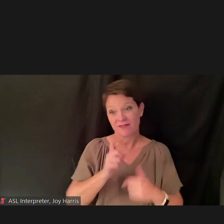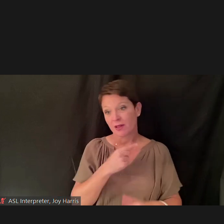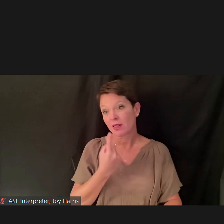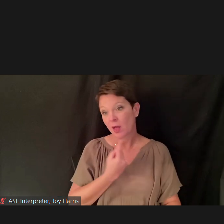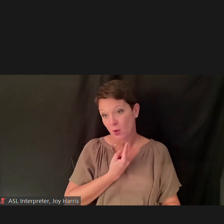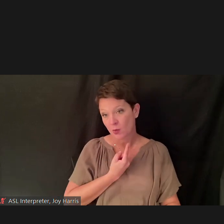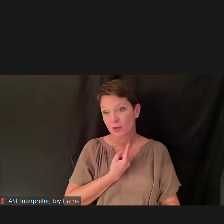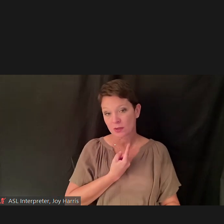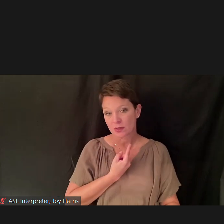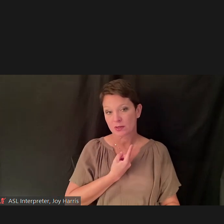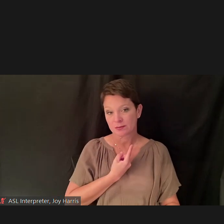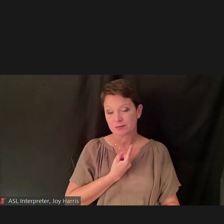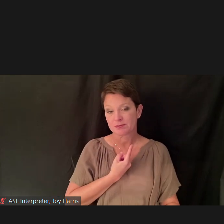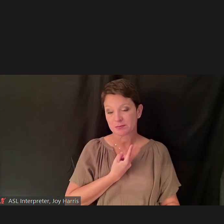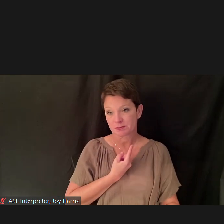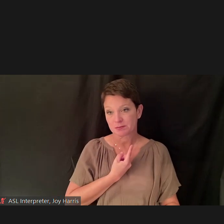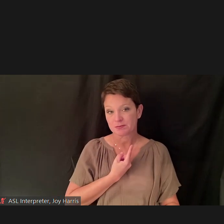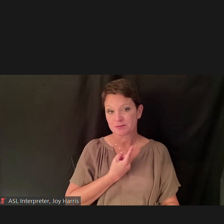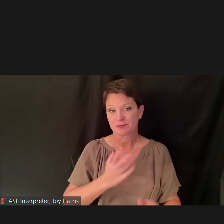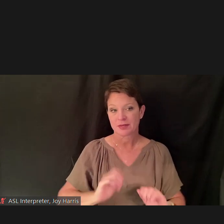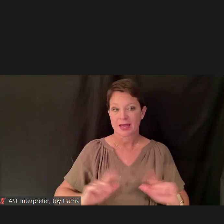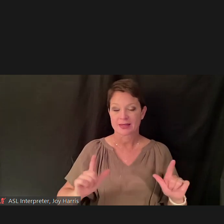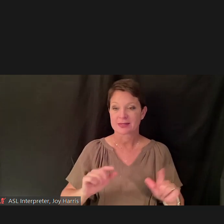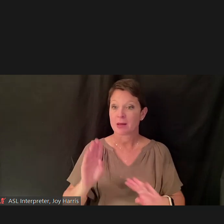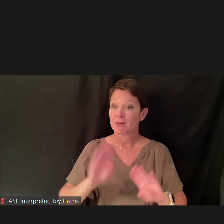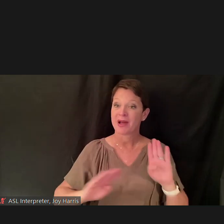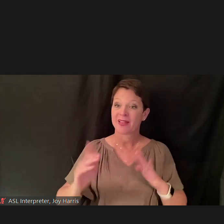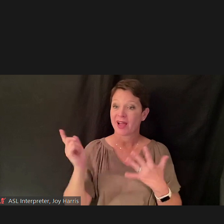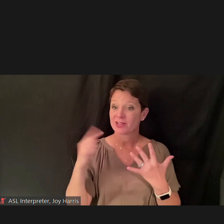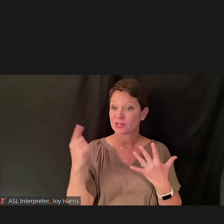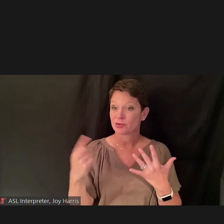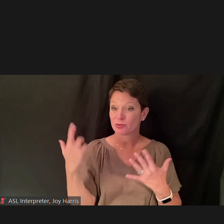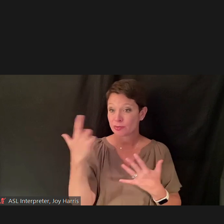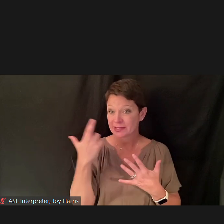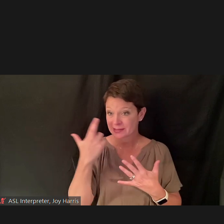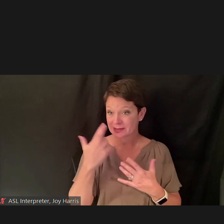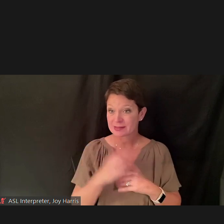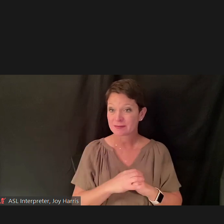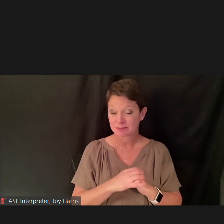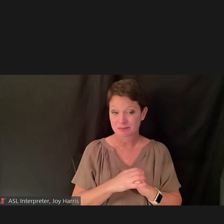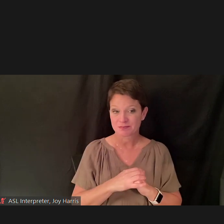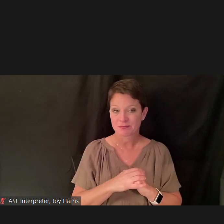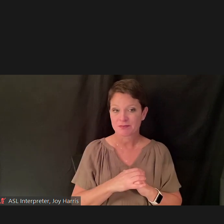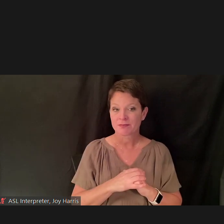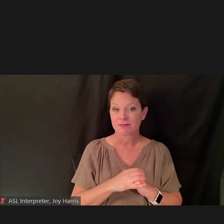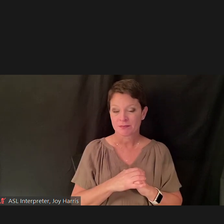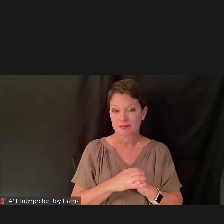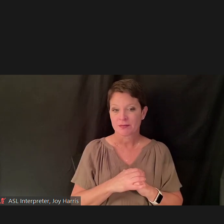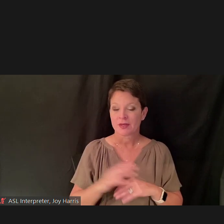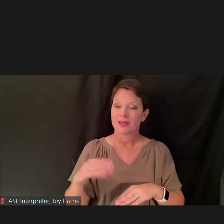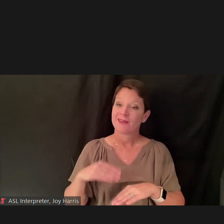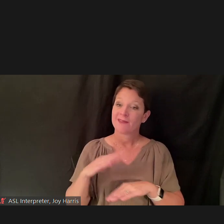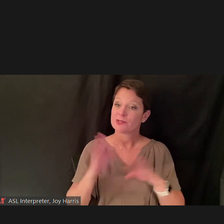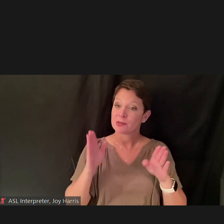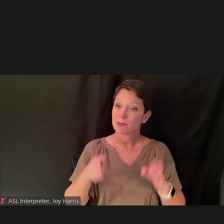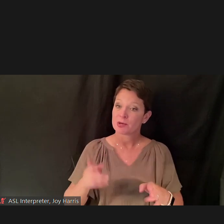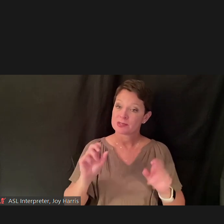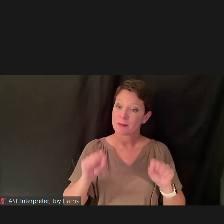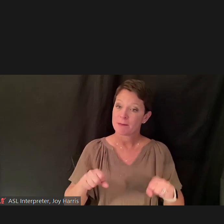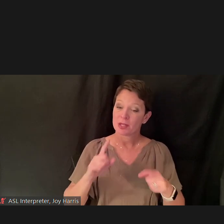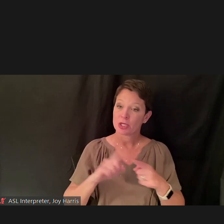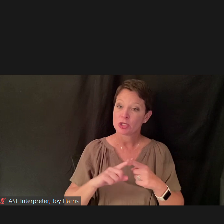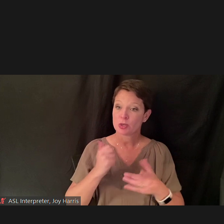personas confinadas en sus hogares y personas que viven solas. Luego, factores biológicos.